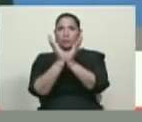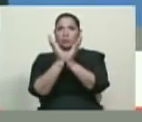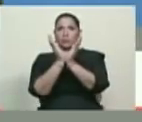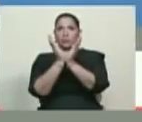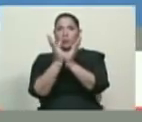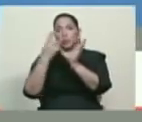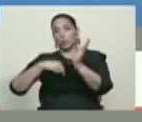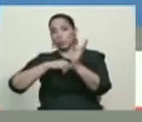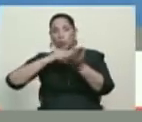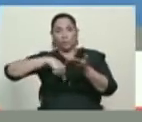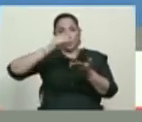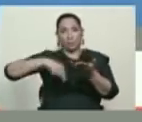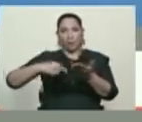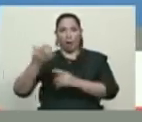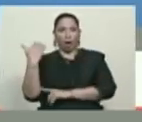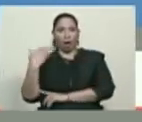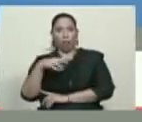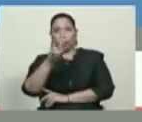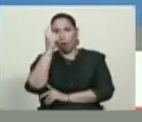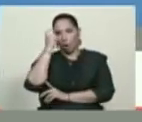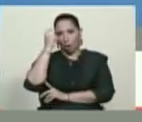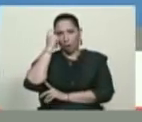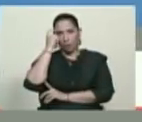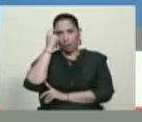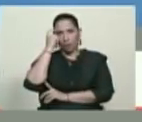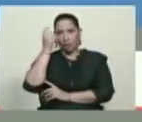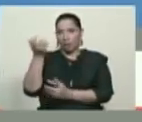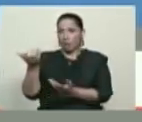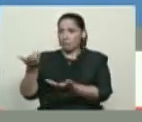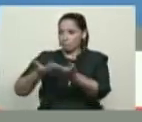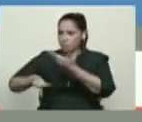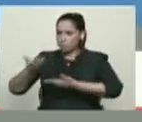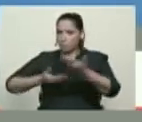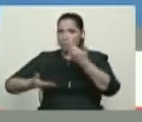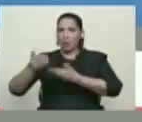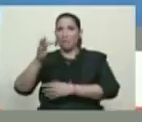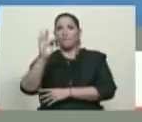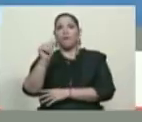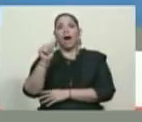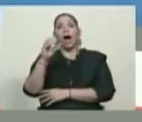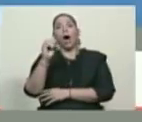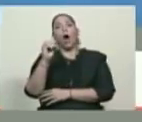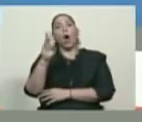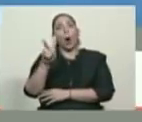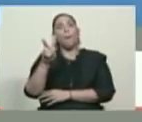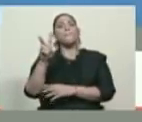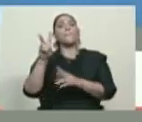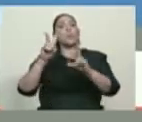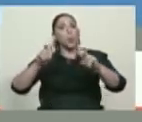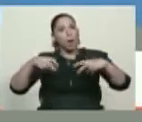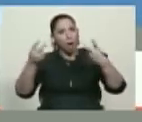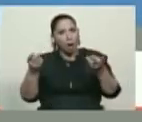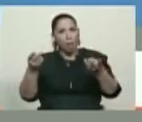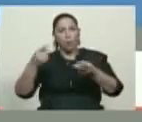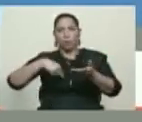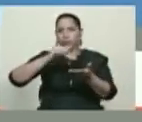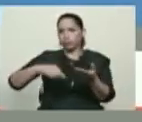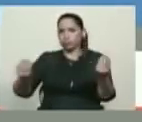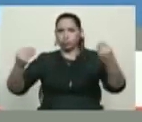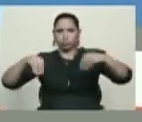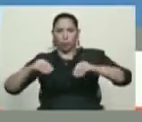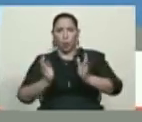firmado apenas hace 2 días convenios con la FAO, nuevos convenios con la UNICEF, pero ahora destinados al sector